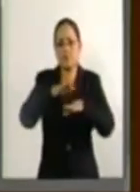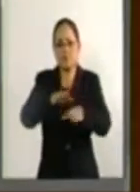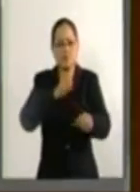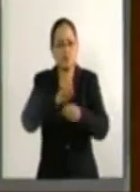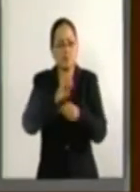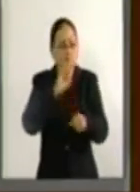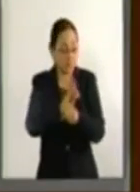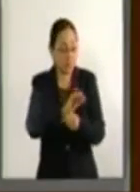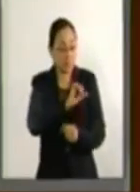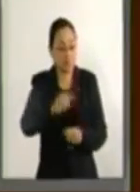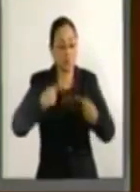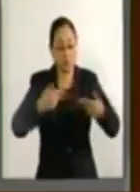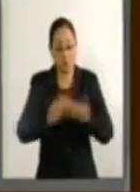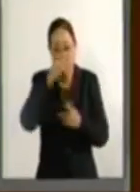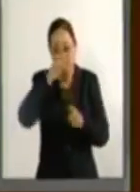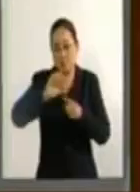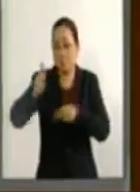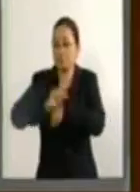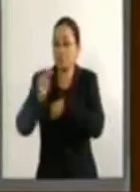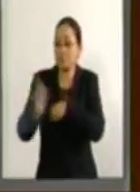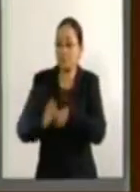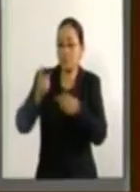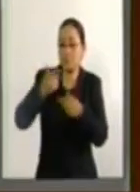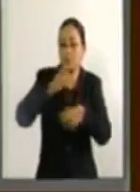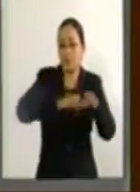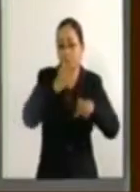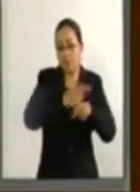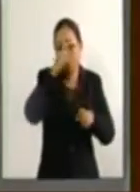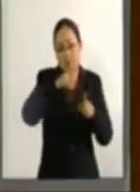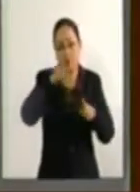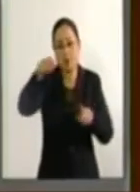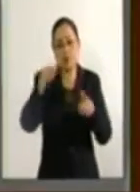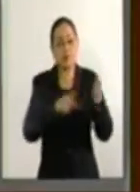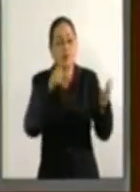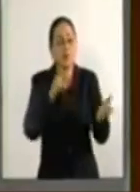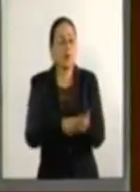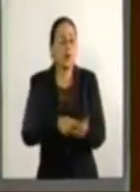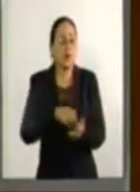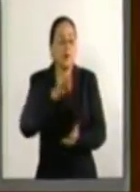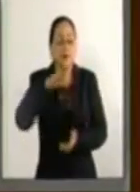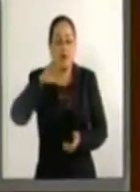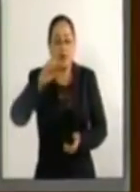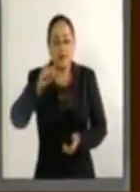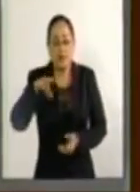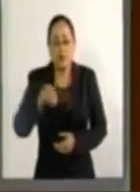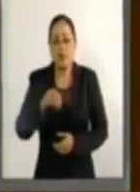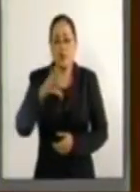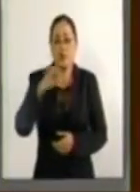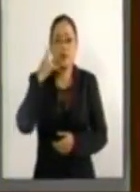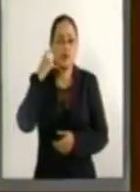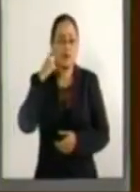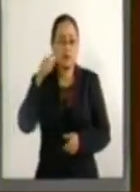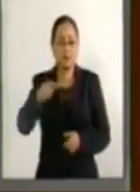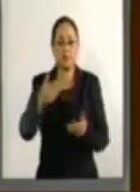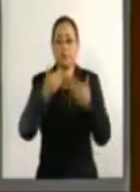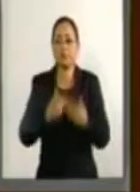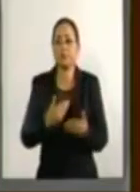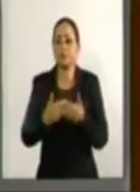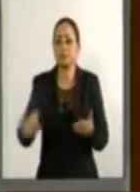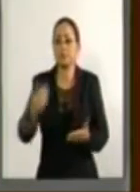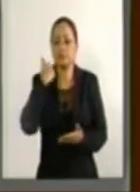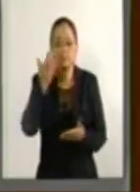a Mexicanos en el exterior y como cónsul de México en Fresno, California. Paso a referirme ahora